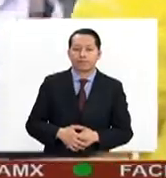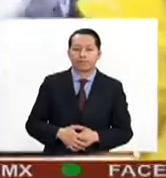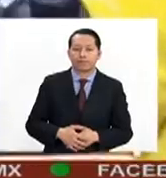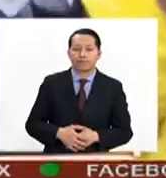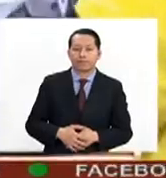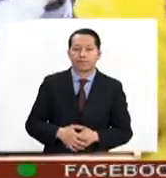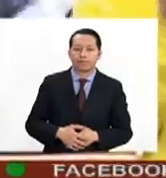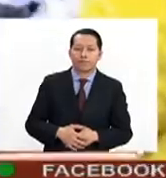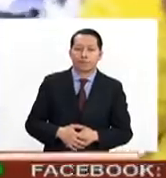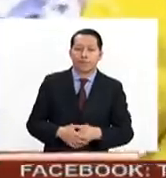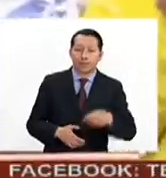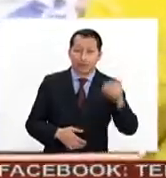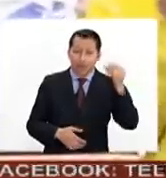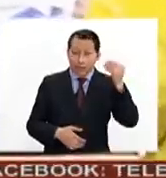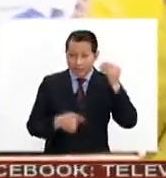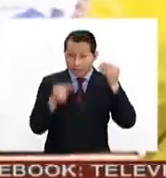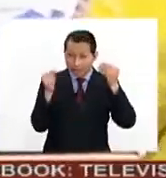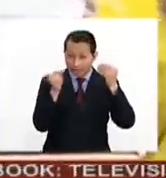Esto es simplemente